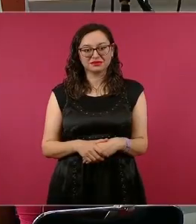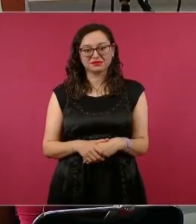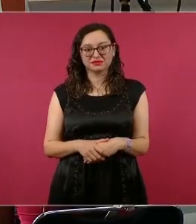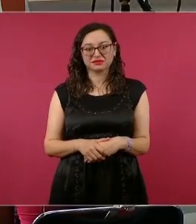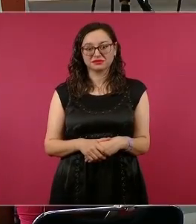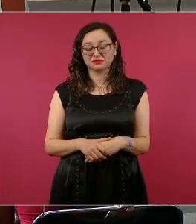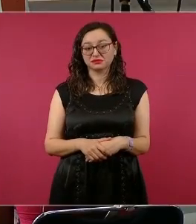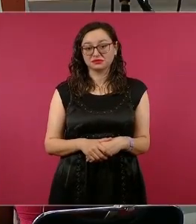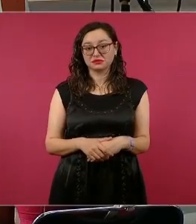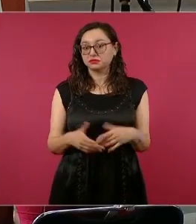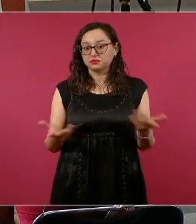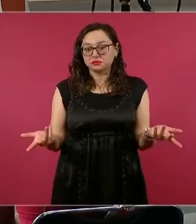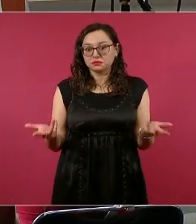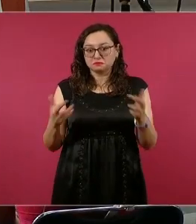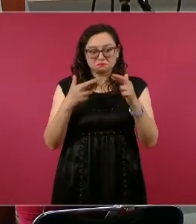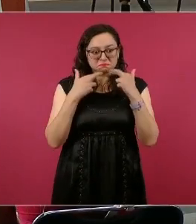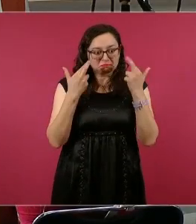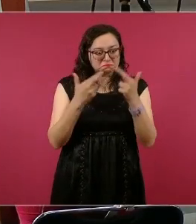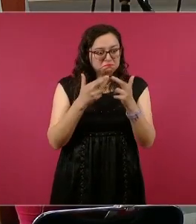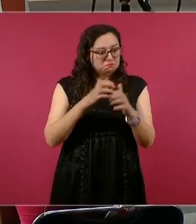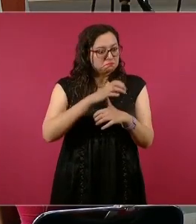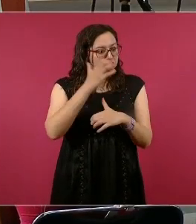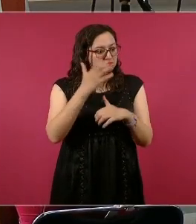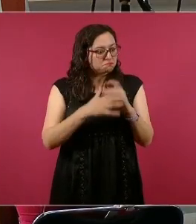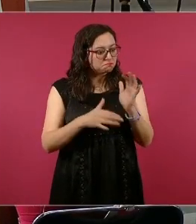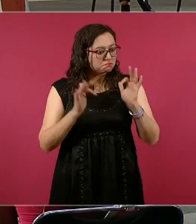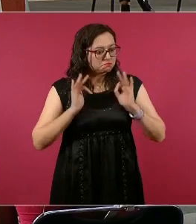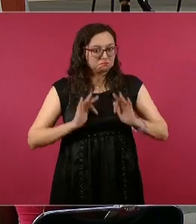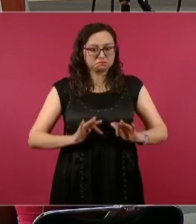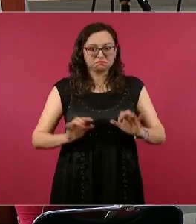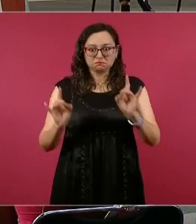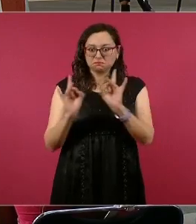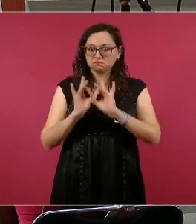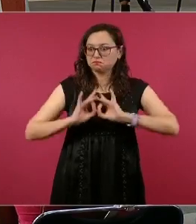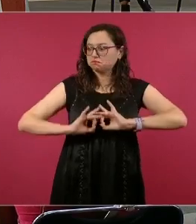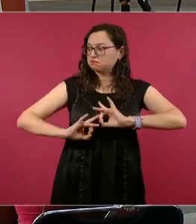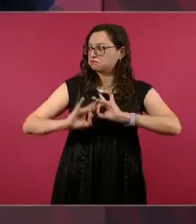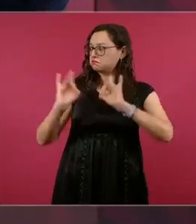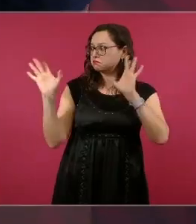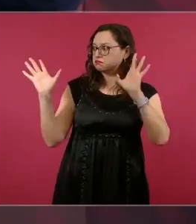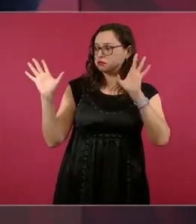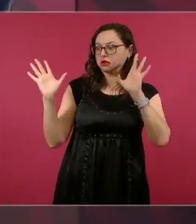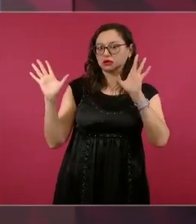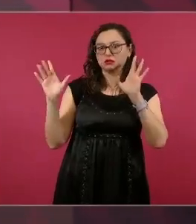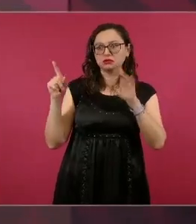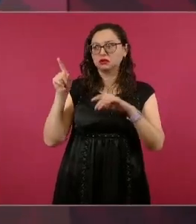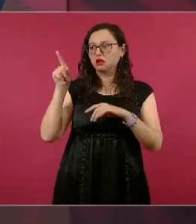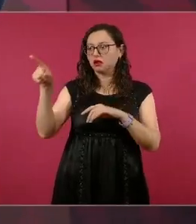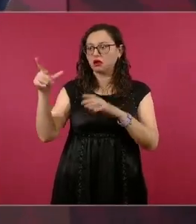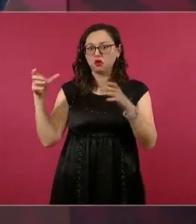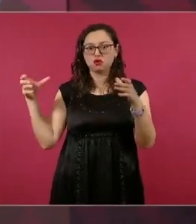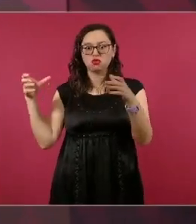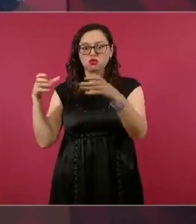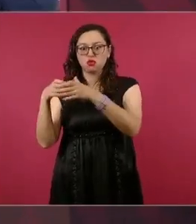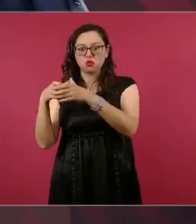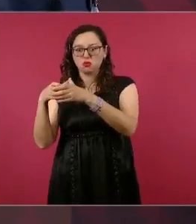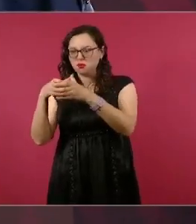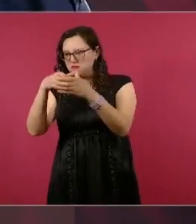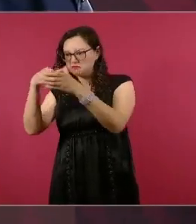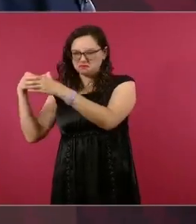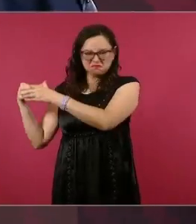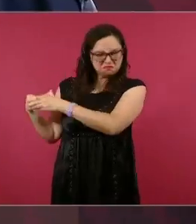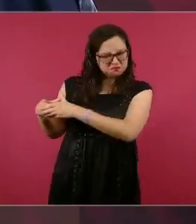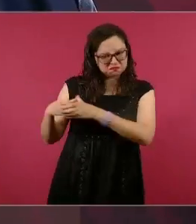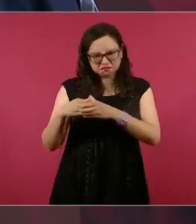pero estábamos terminando cuando de repente un grupo se mete por